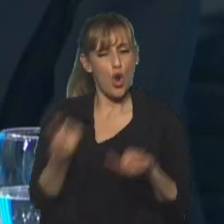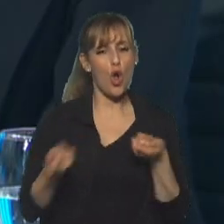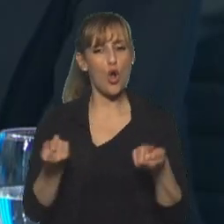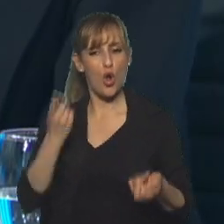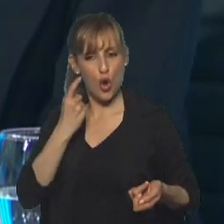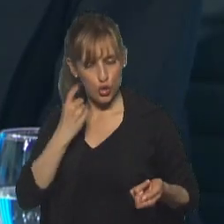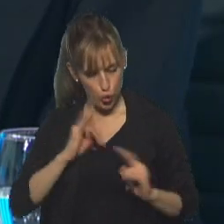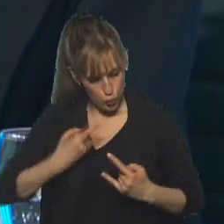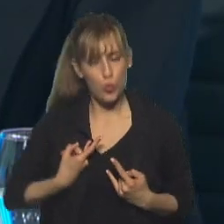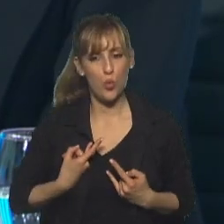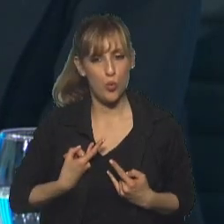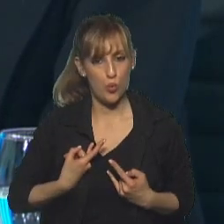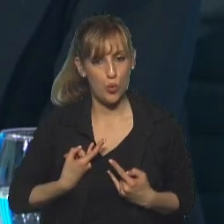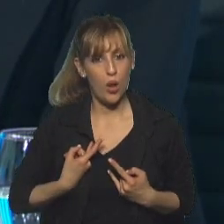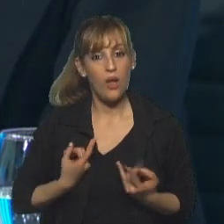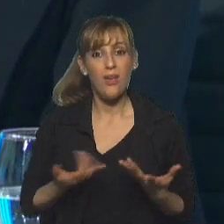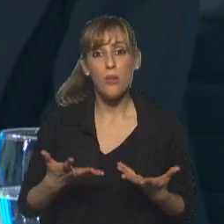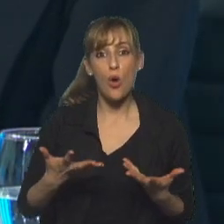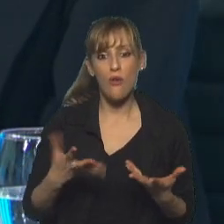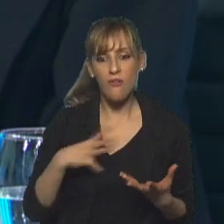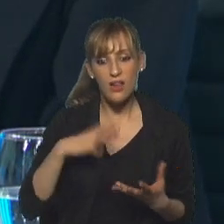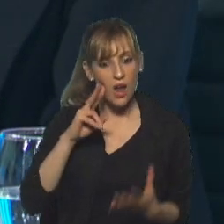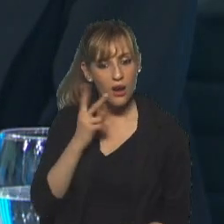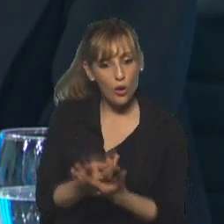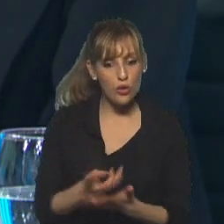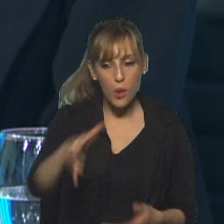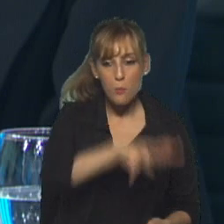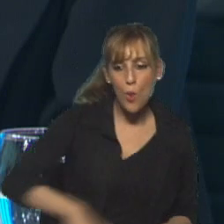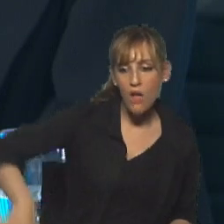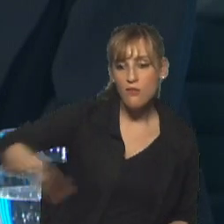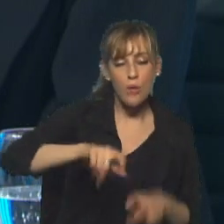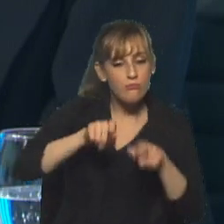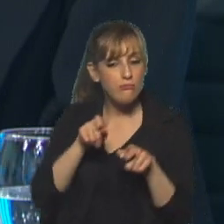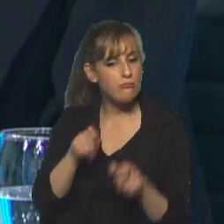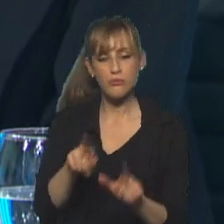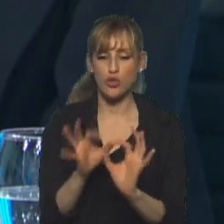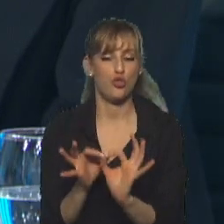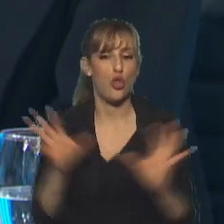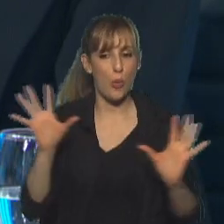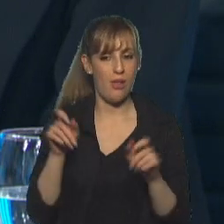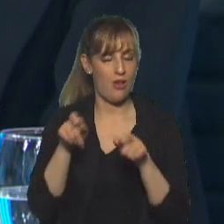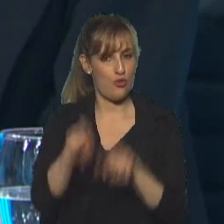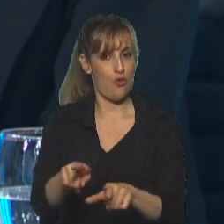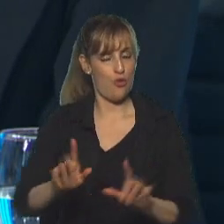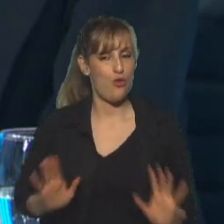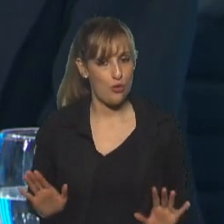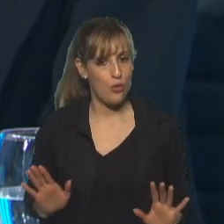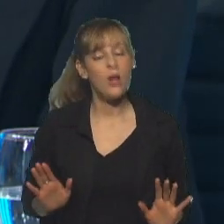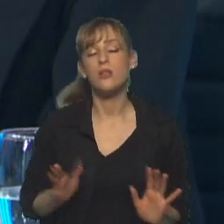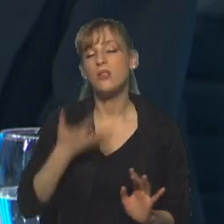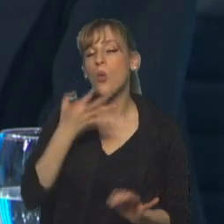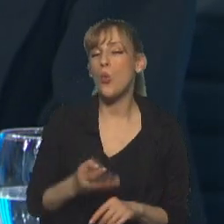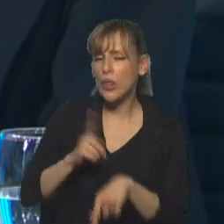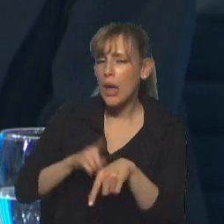que no contemplaba al pueblo como soberano. Y este es el fracaso que además va a costar un tiempo, pero que no tengo duda el pueblo